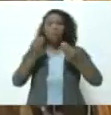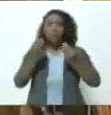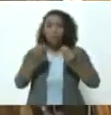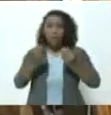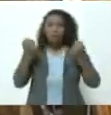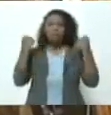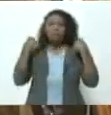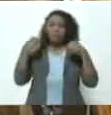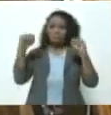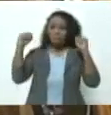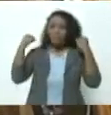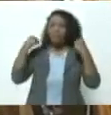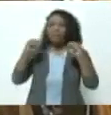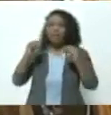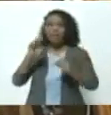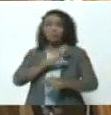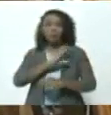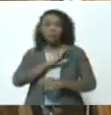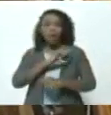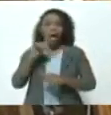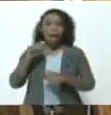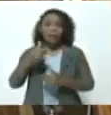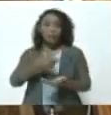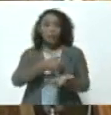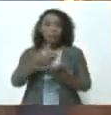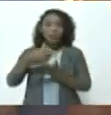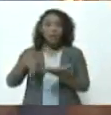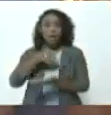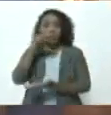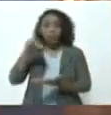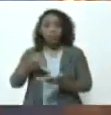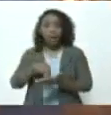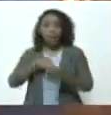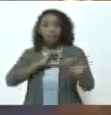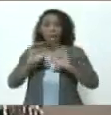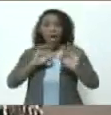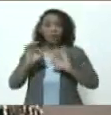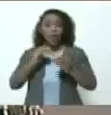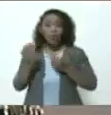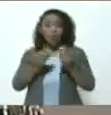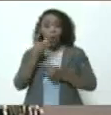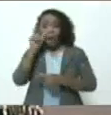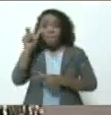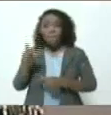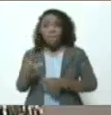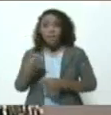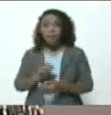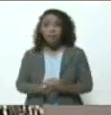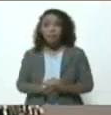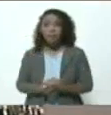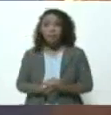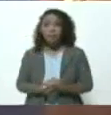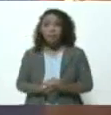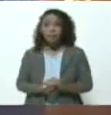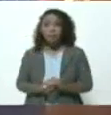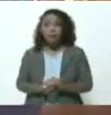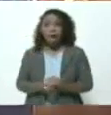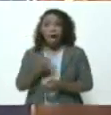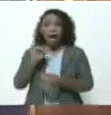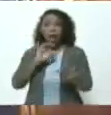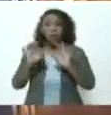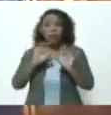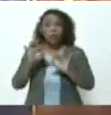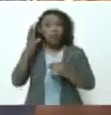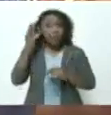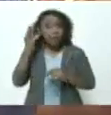probados. Tenemos premios nacionales de teatro, como puede ser Francis Rueda y Aníbal Grun, o tenemos actores y actrices